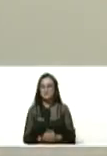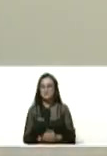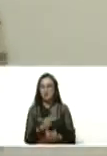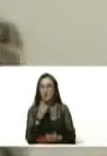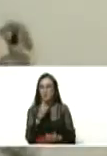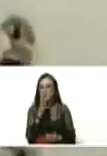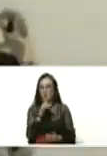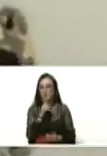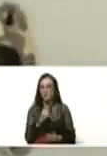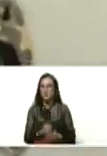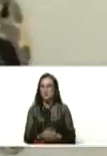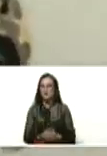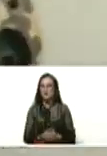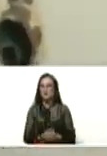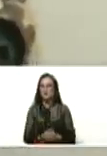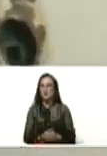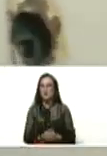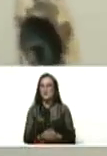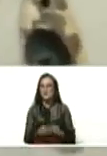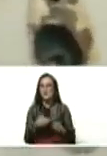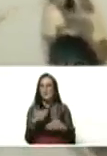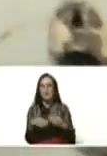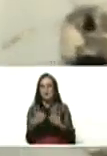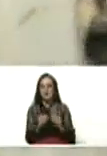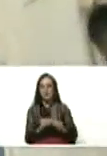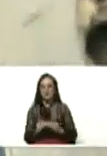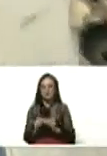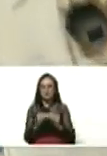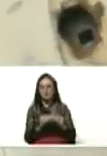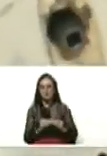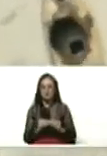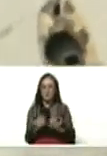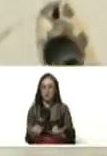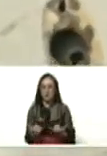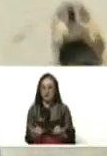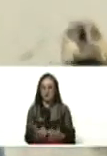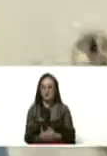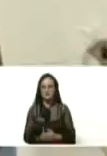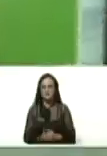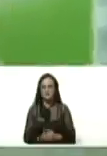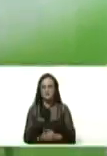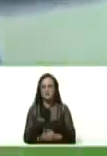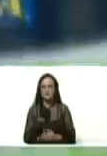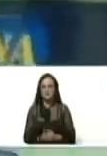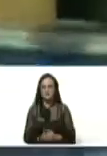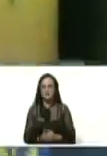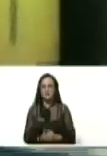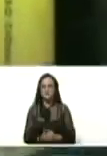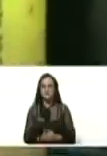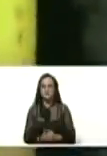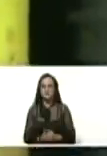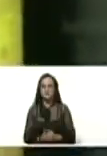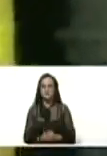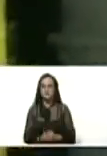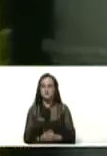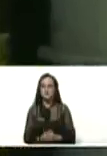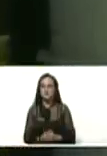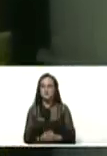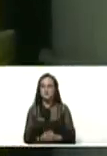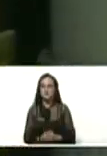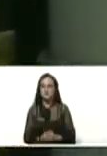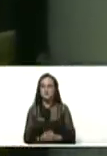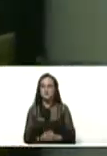El aula de clase, Asdrúbal. Está en proceso de rehabilitación. Está en proceso de rehabilitación, Angélica. Sí. Orlis, aquí estamos en el